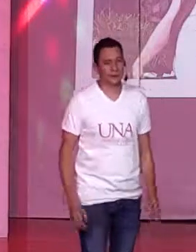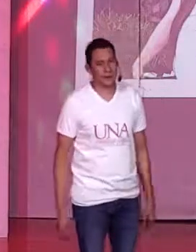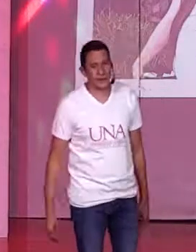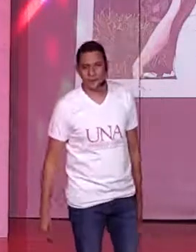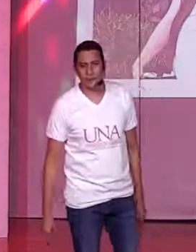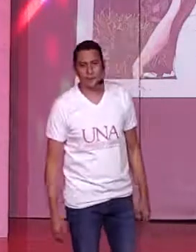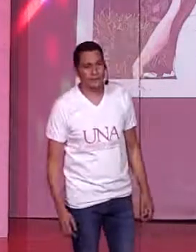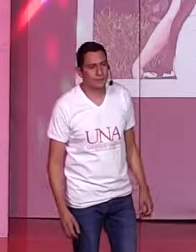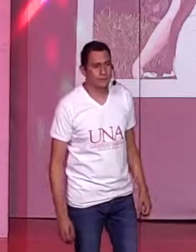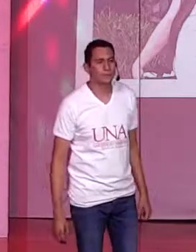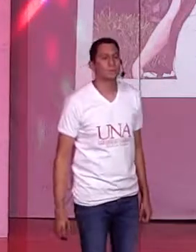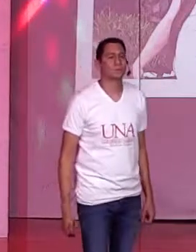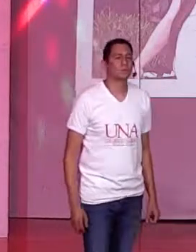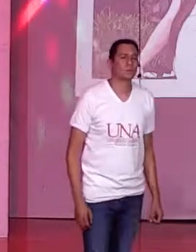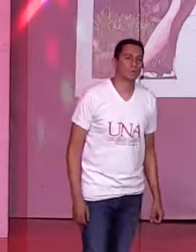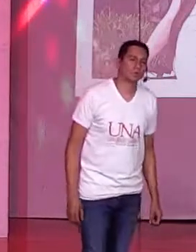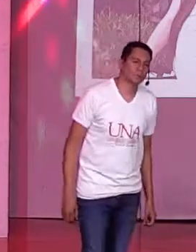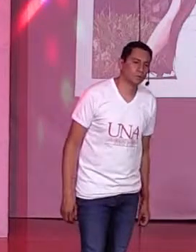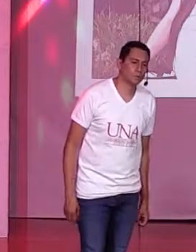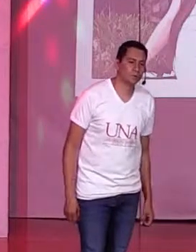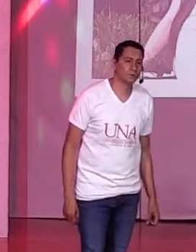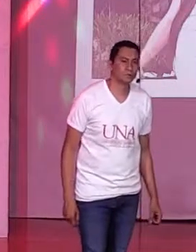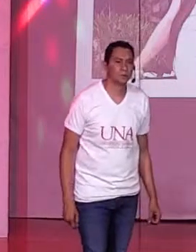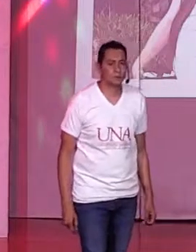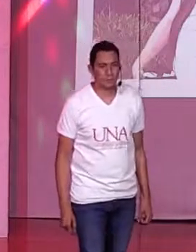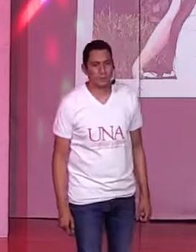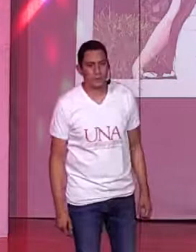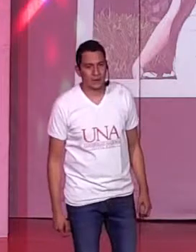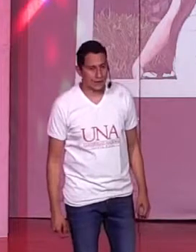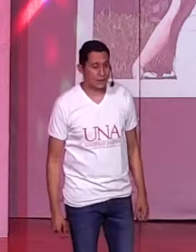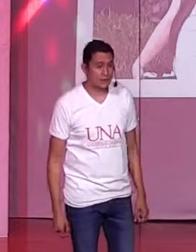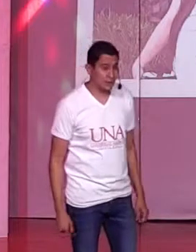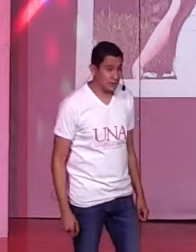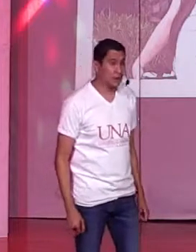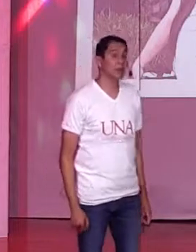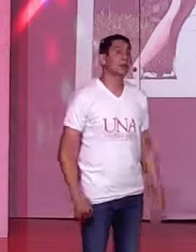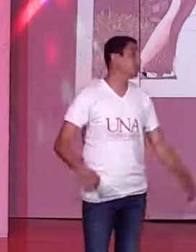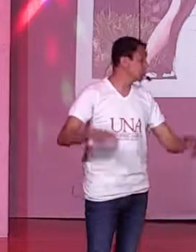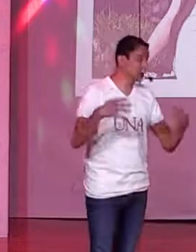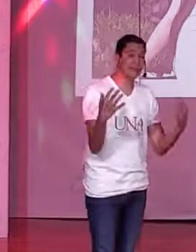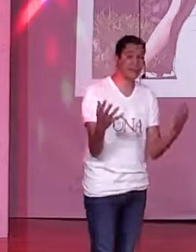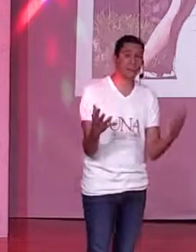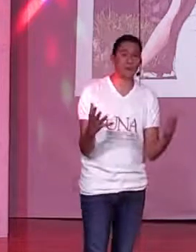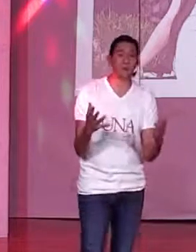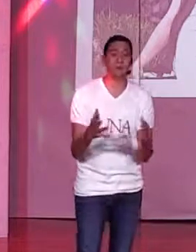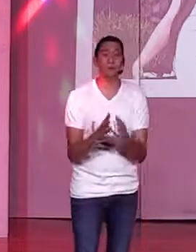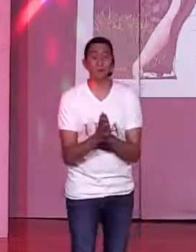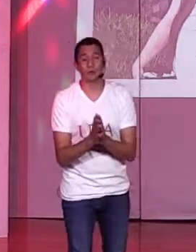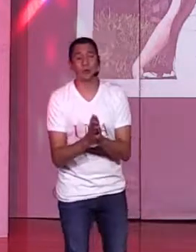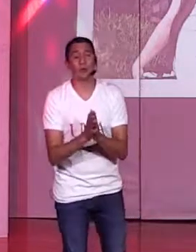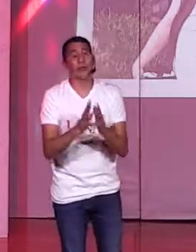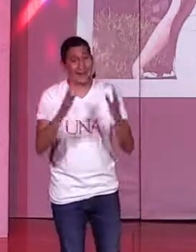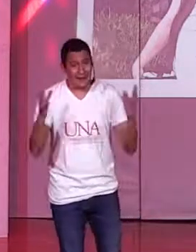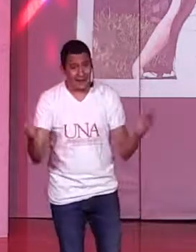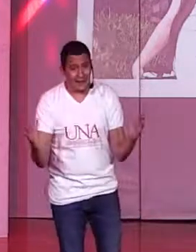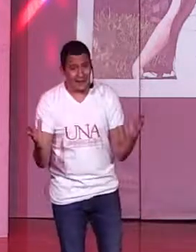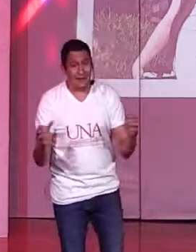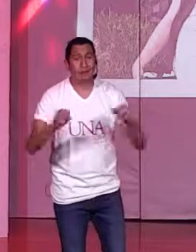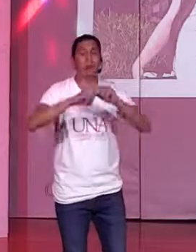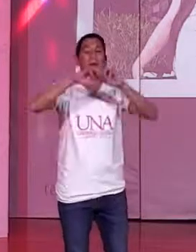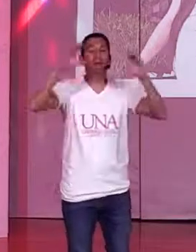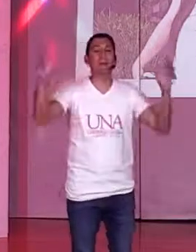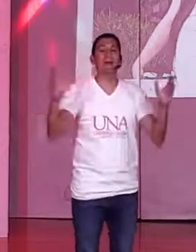www.vidaestudiantil.una.ac.cr. Excelente. Porque ahí está el complemento de toda la información que les estamos dando nosotros ahorita, ¿verdad? Sí, nosotros les estamos dando una información